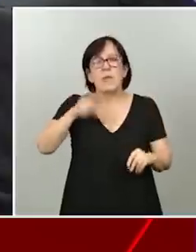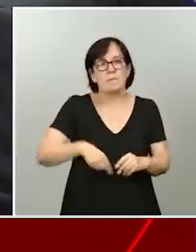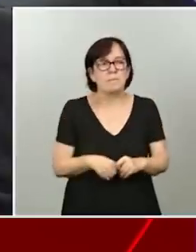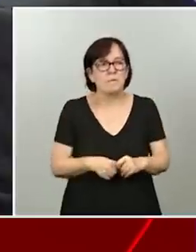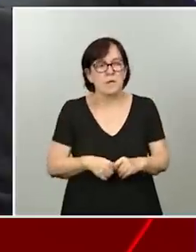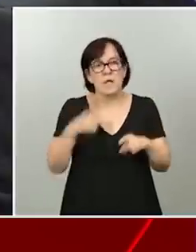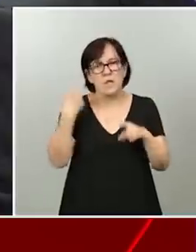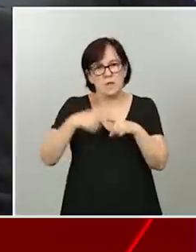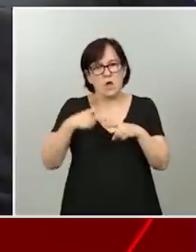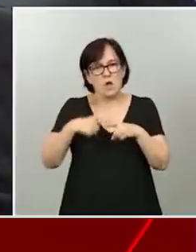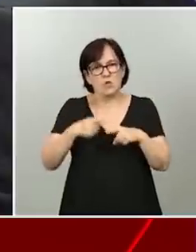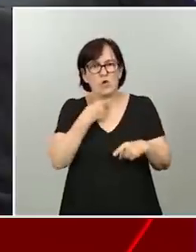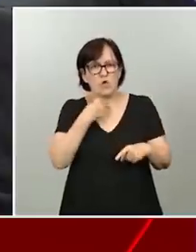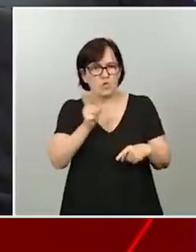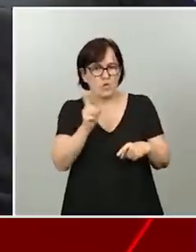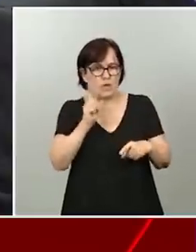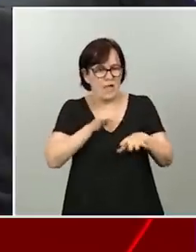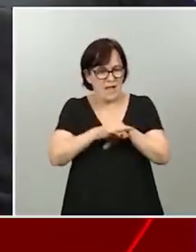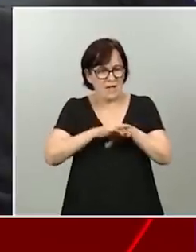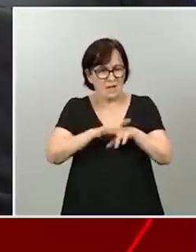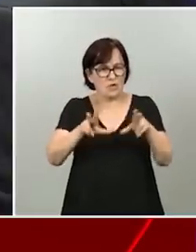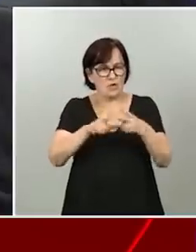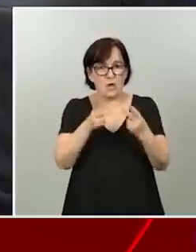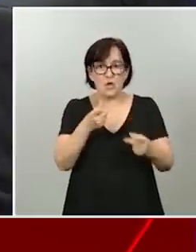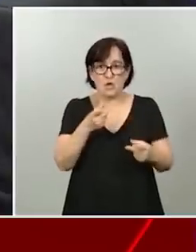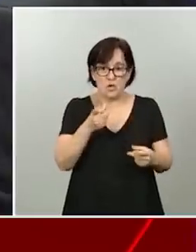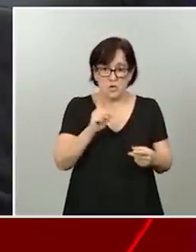Maduro, etc., pero he llevado a los medios de comunicación para cerrar medios de comunicación.